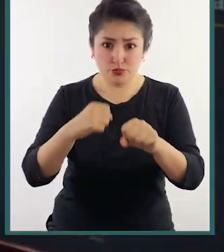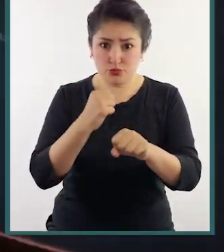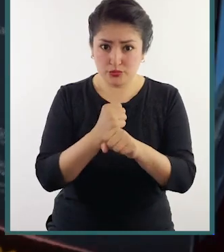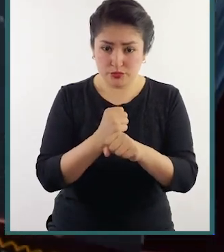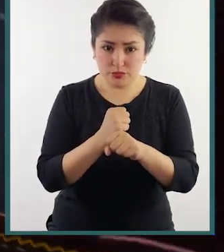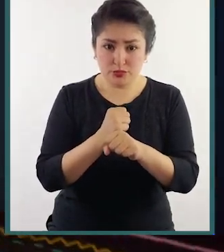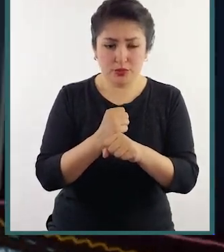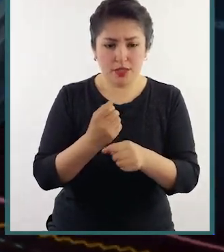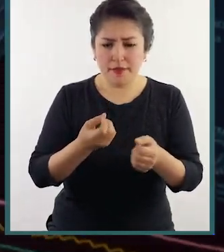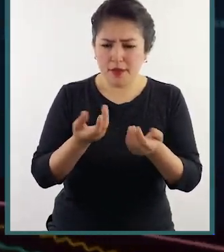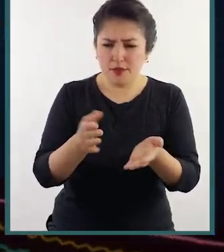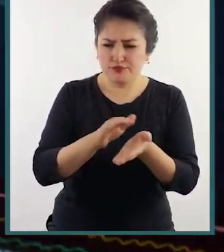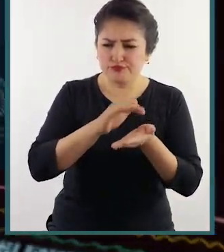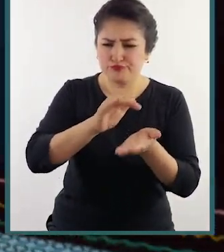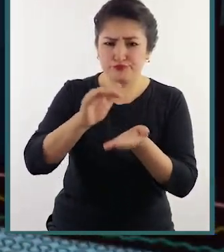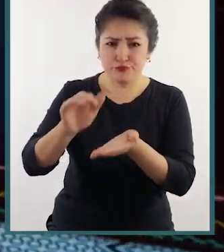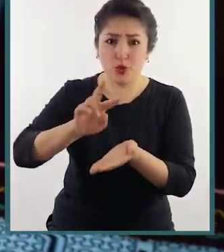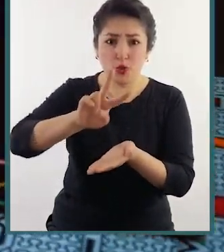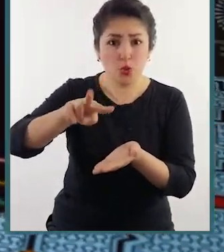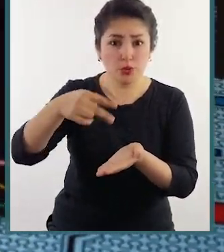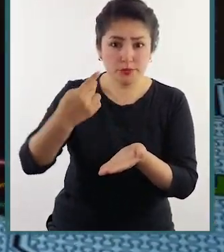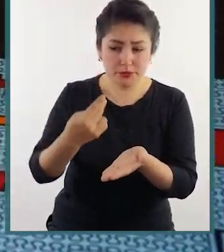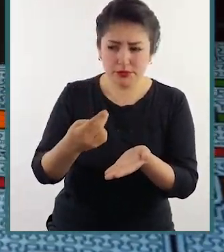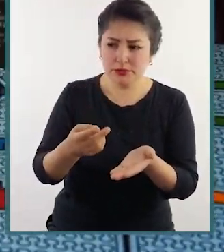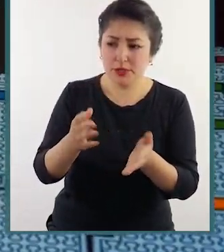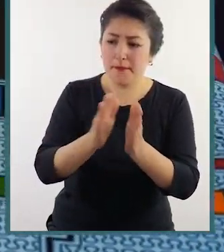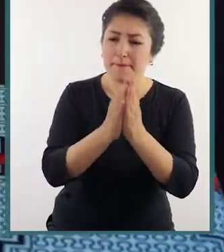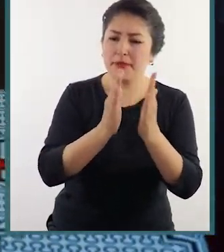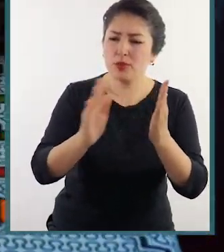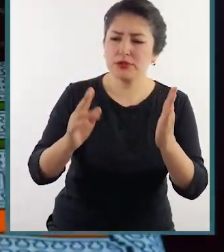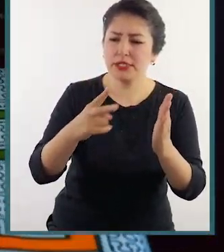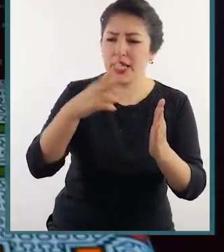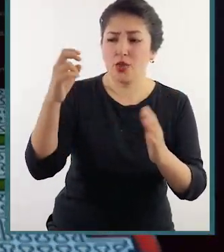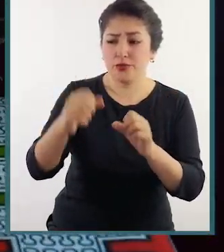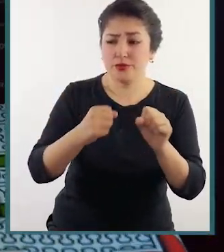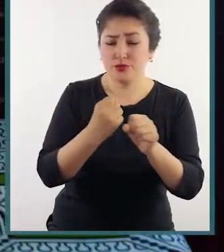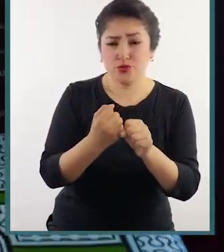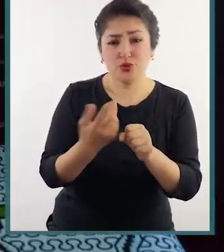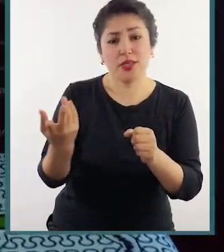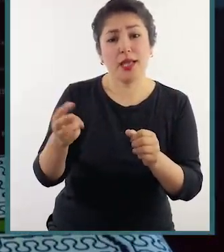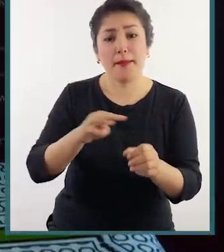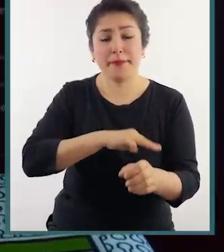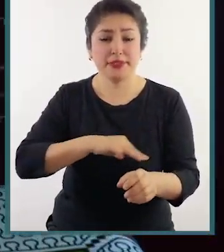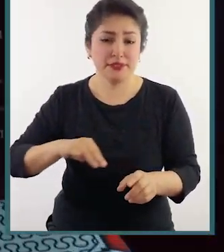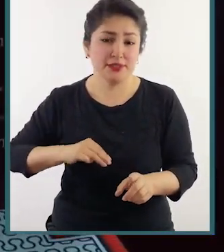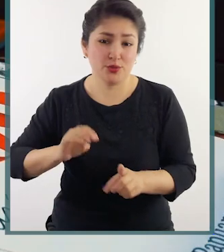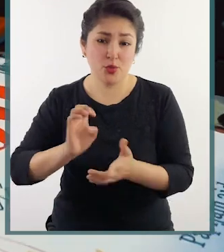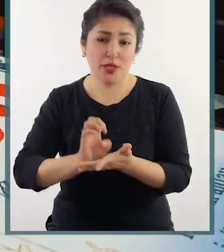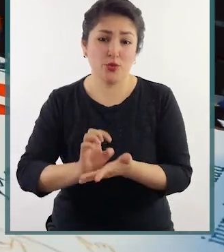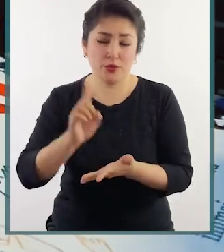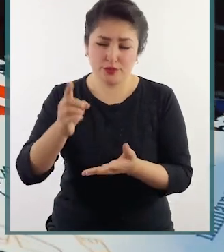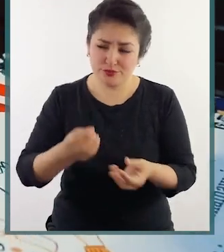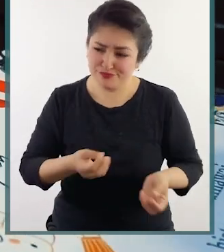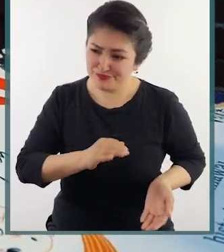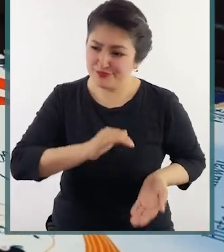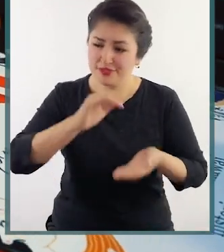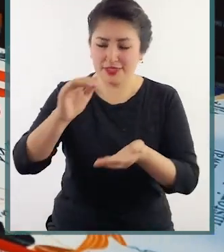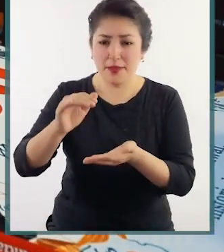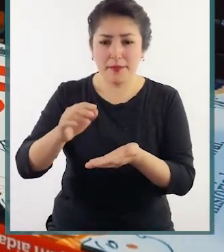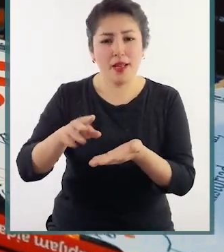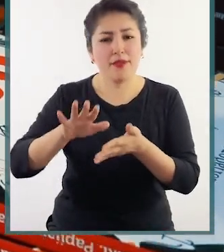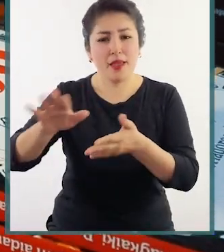Bicentenario entregó más de 2.000 ejemplares de la colección Biblioteca Bicentenario al Ministerio de Educación, destinados